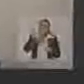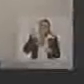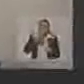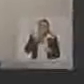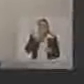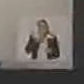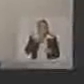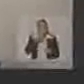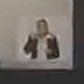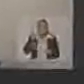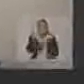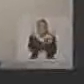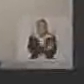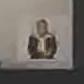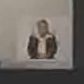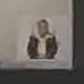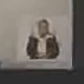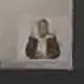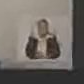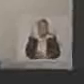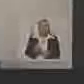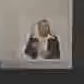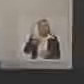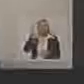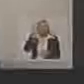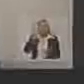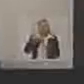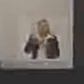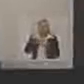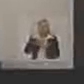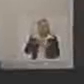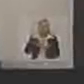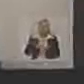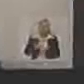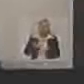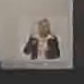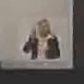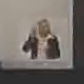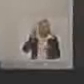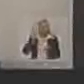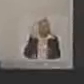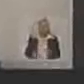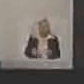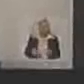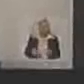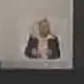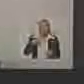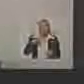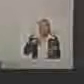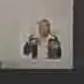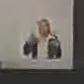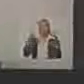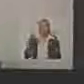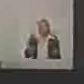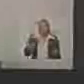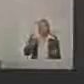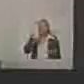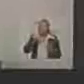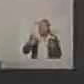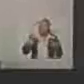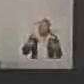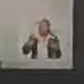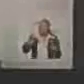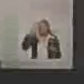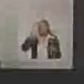hombres de Benito Juárez. Esa es la manera en que deseamos apoyar que esto sea una realidad. Que creemos en que las habilidades para el trabajo